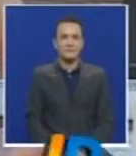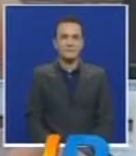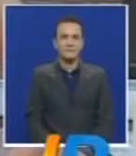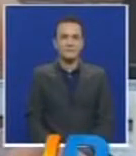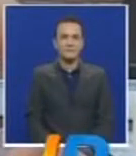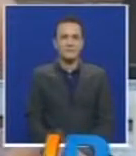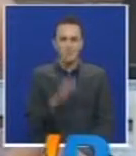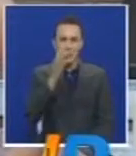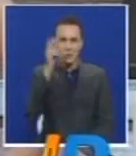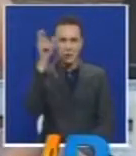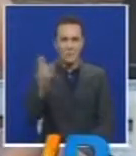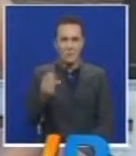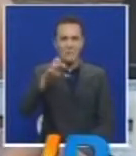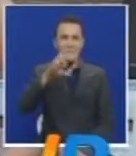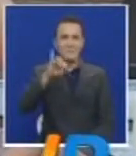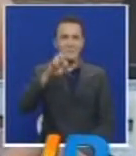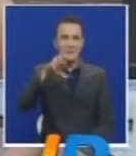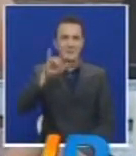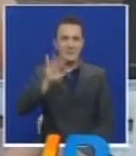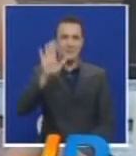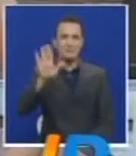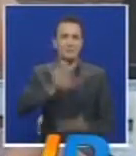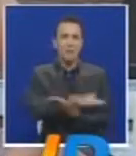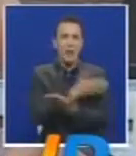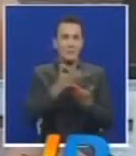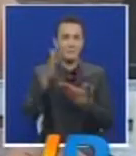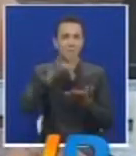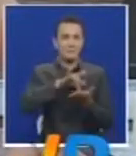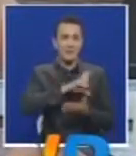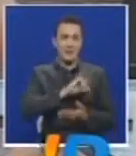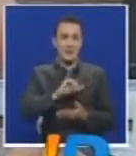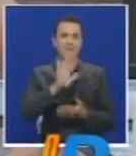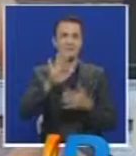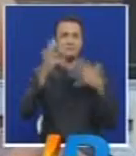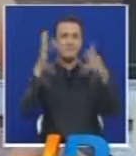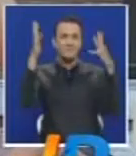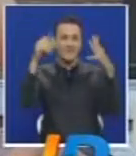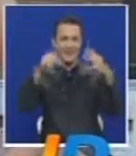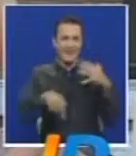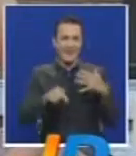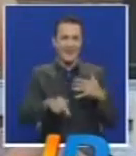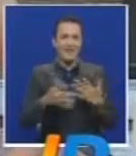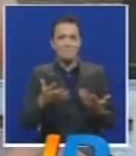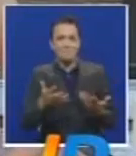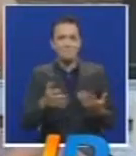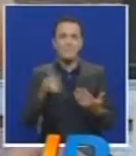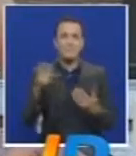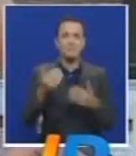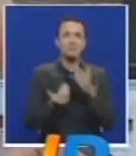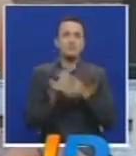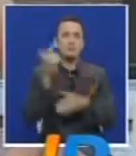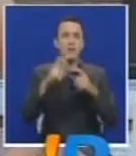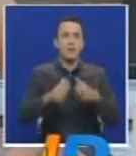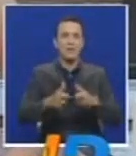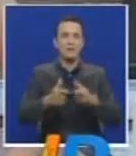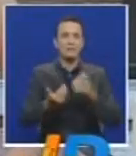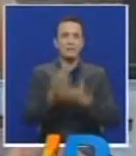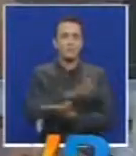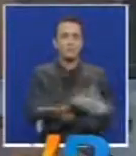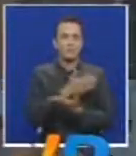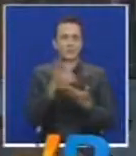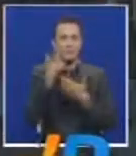El cantante Pipe Peláez estuvo durante este fin de semana en la ciudad celebrando junto a los caleños los triunfos de su más reciente trabajo